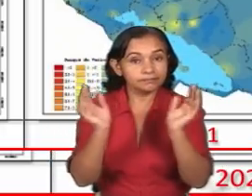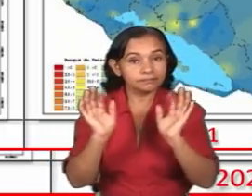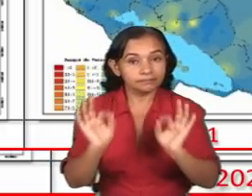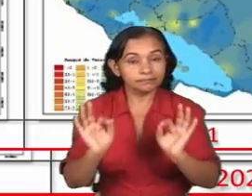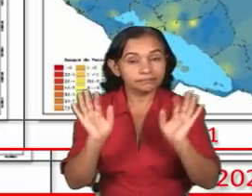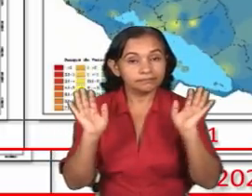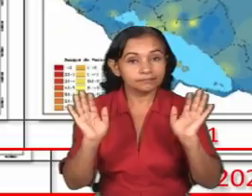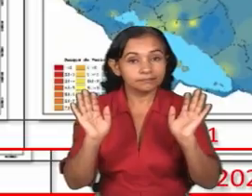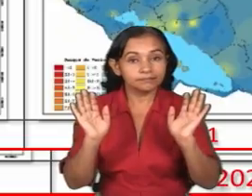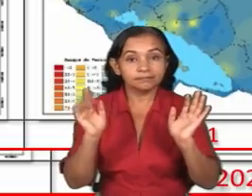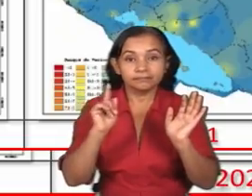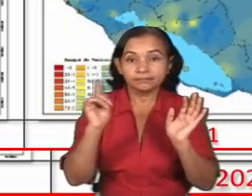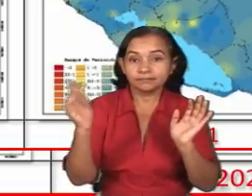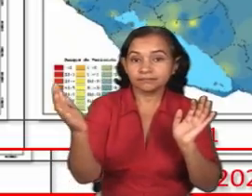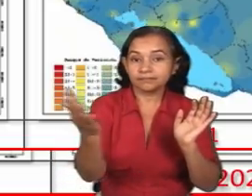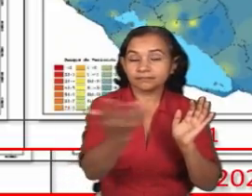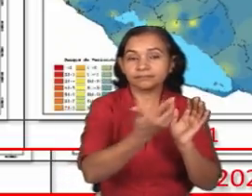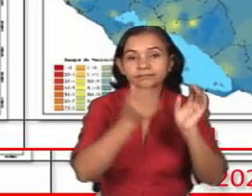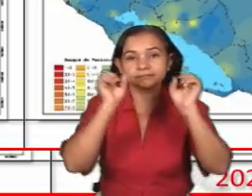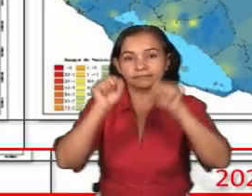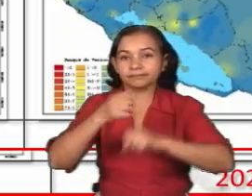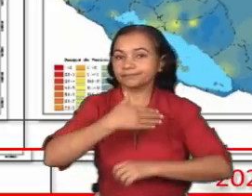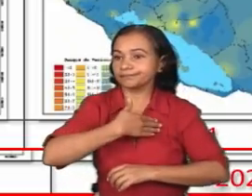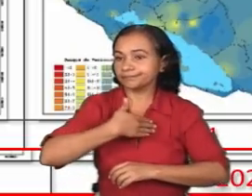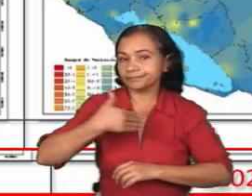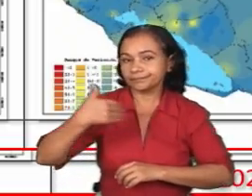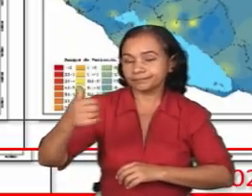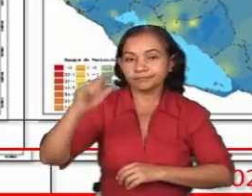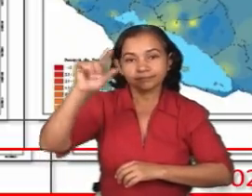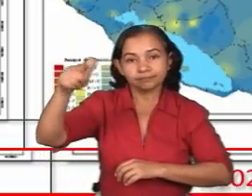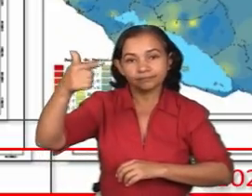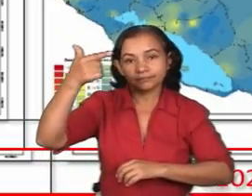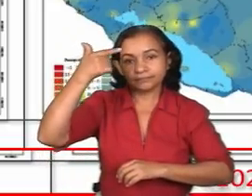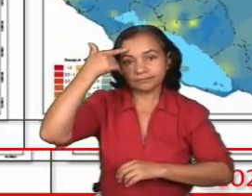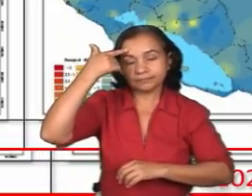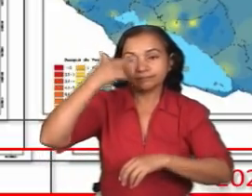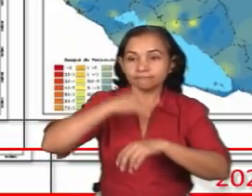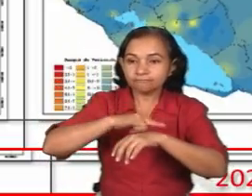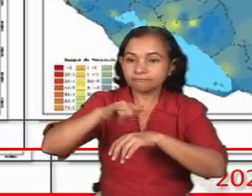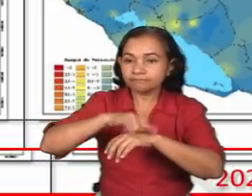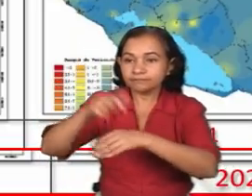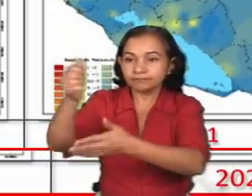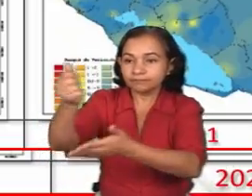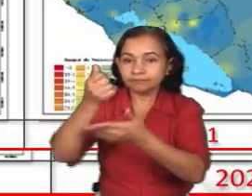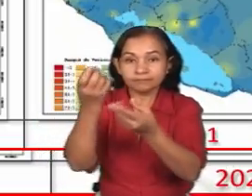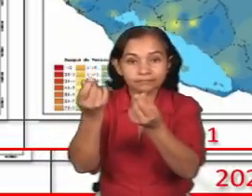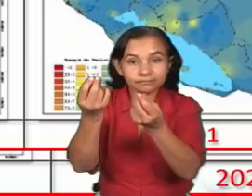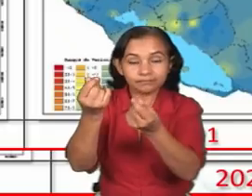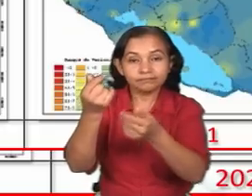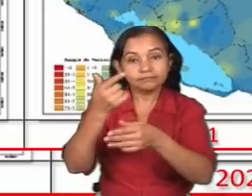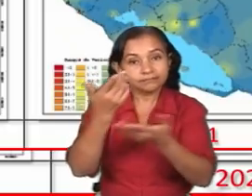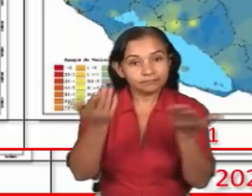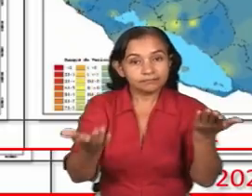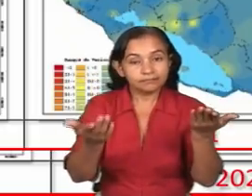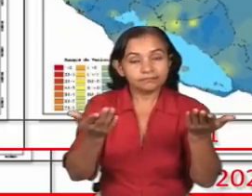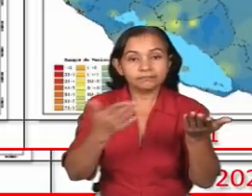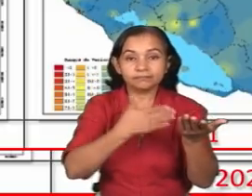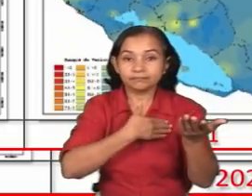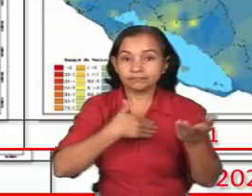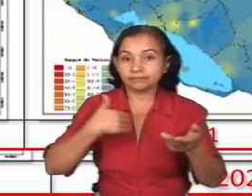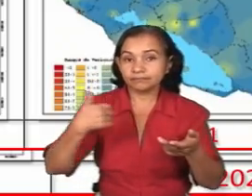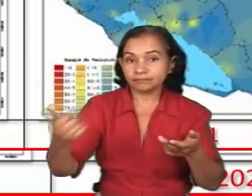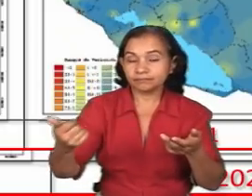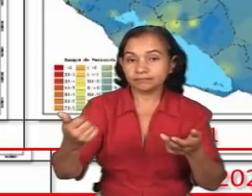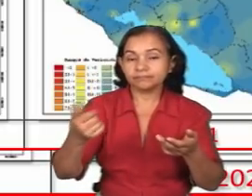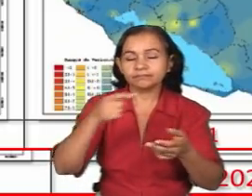Va obviamente nosotros, eso podrá mejorar en la medida que nuestro gobierno sigue gestionando recursos, y obviamente eso va a tener a mejorar,